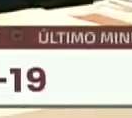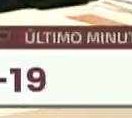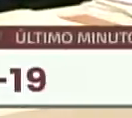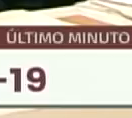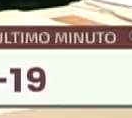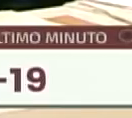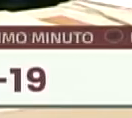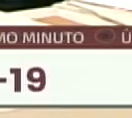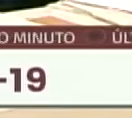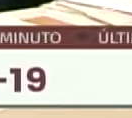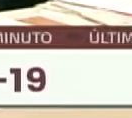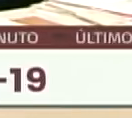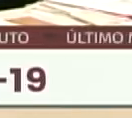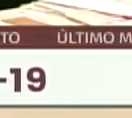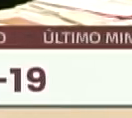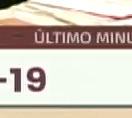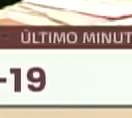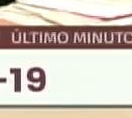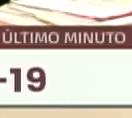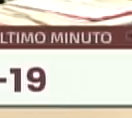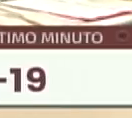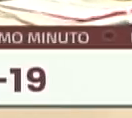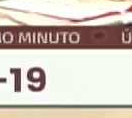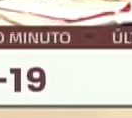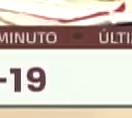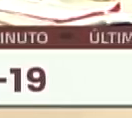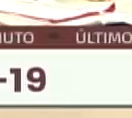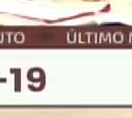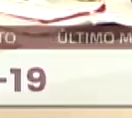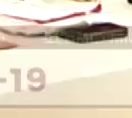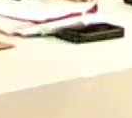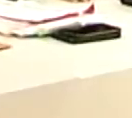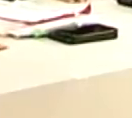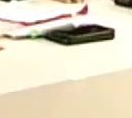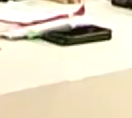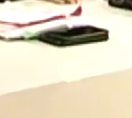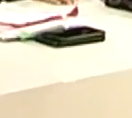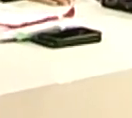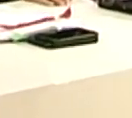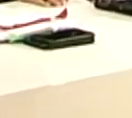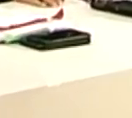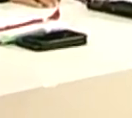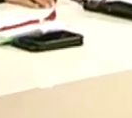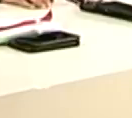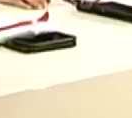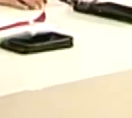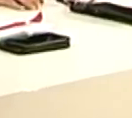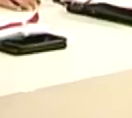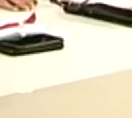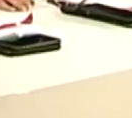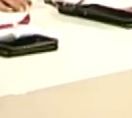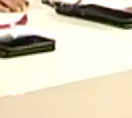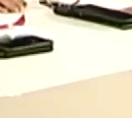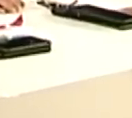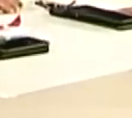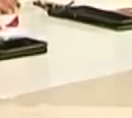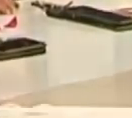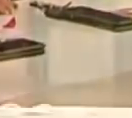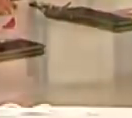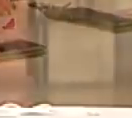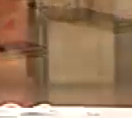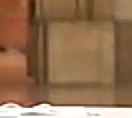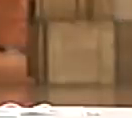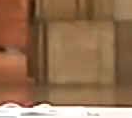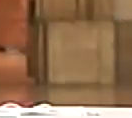recuperado y se han recuperado más de 300 pacientes del cobat 19 y estamos justamente ya por